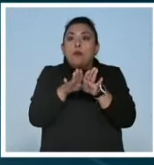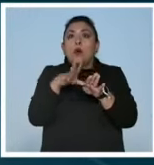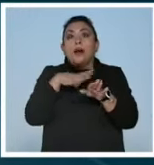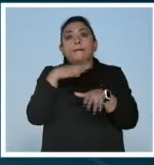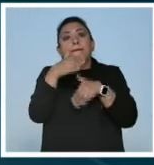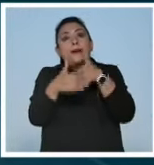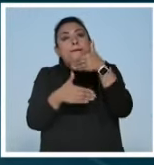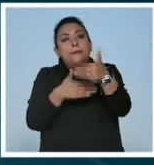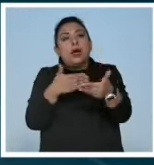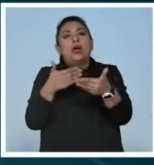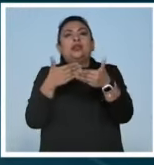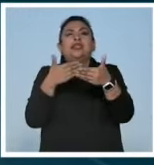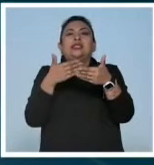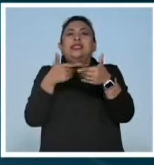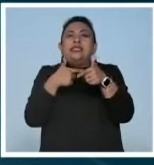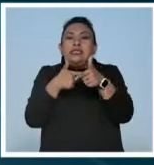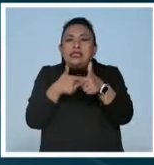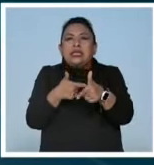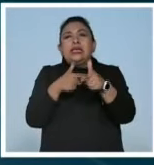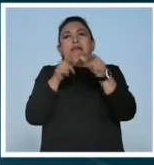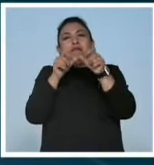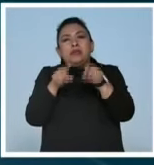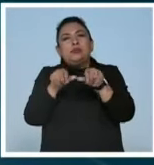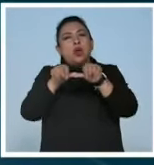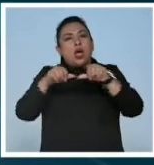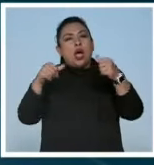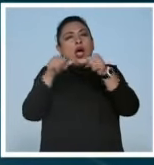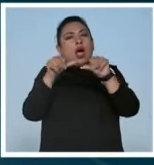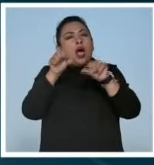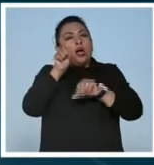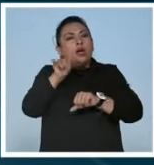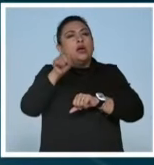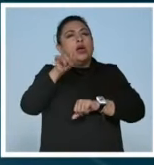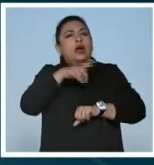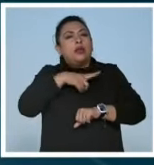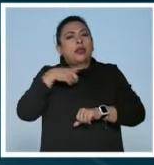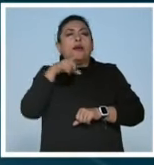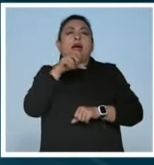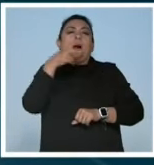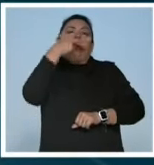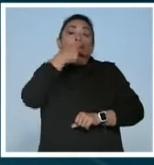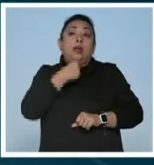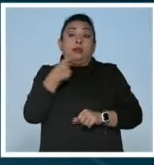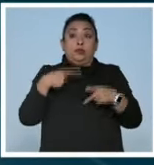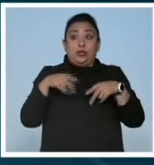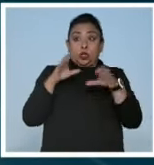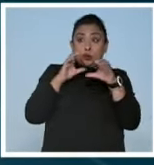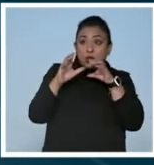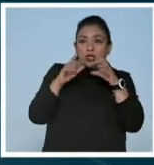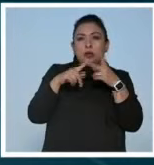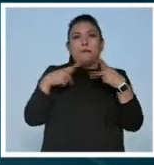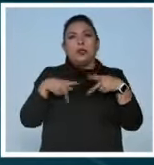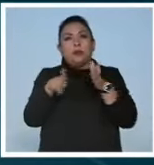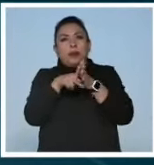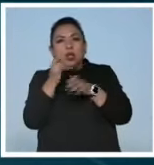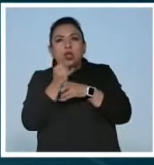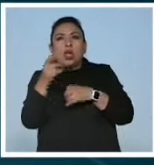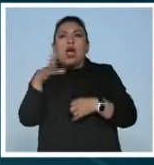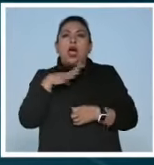generando una perpetuación de estereotipos machistas. Los comunicadores y los periodistas que traen sus